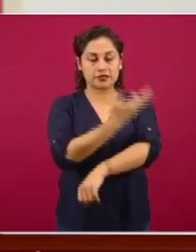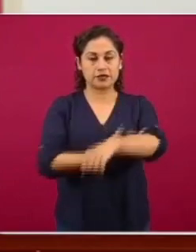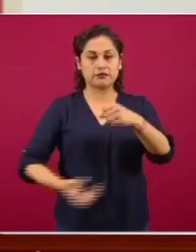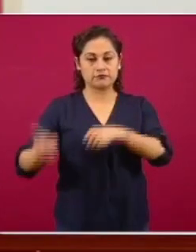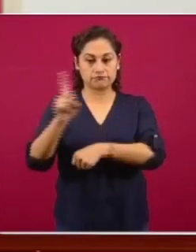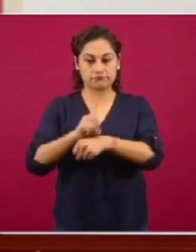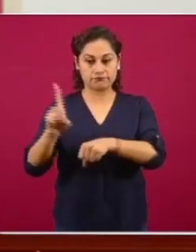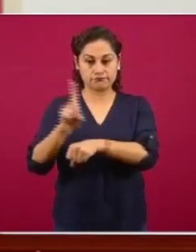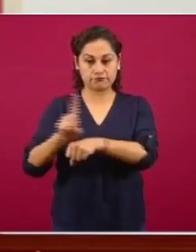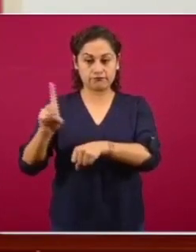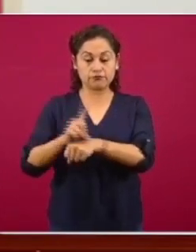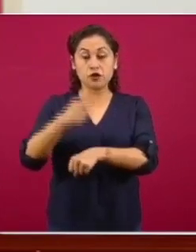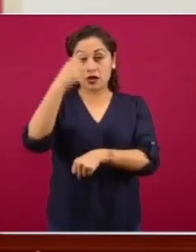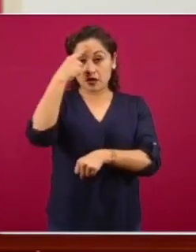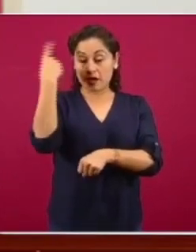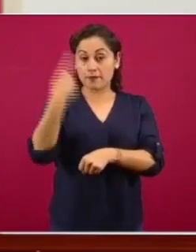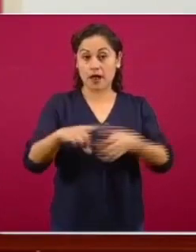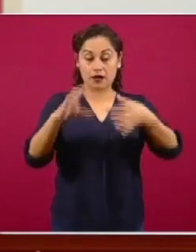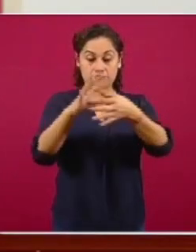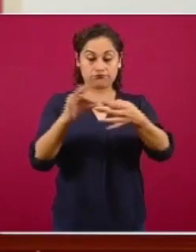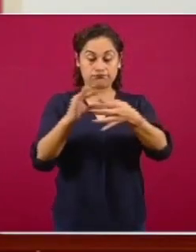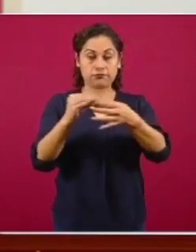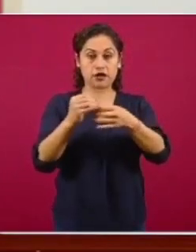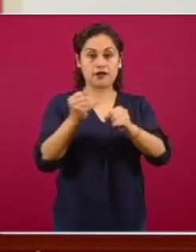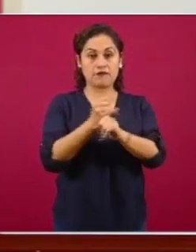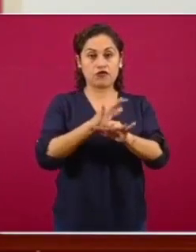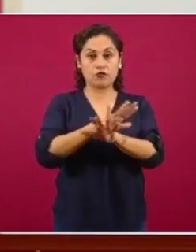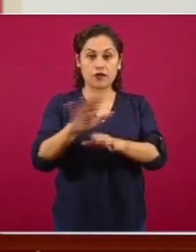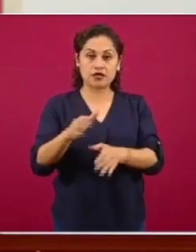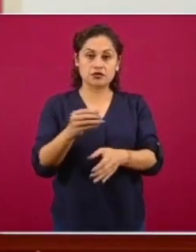días para la actualización de